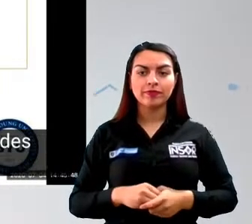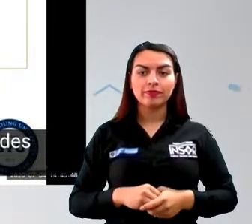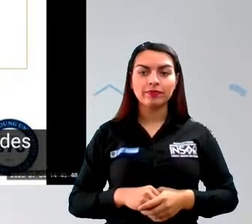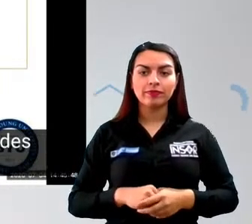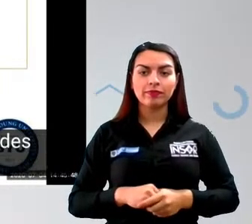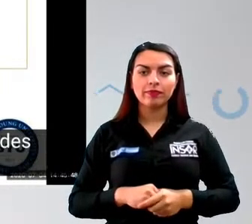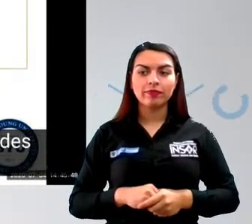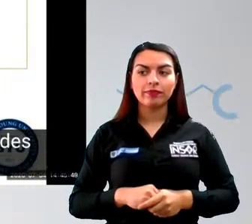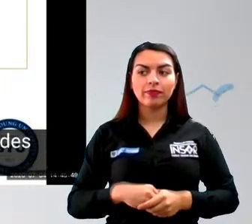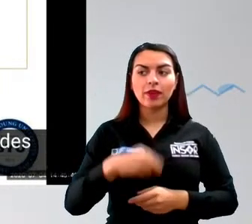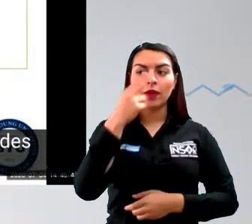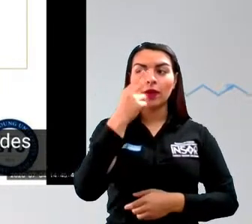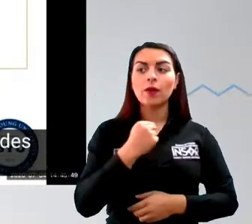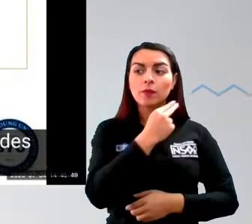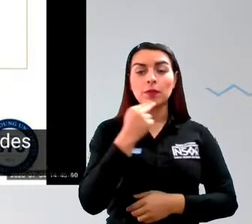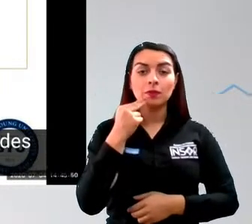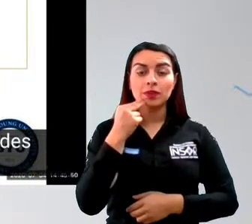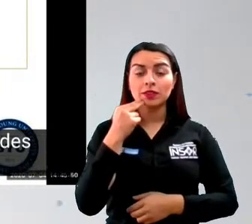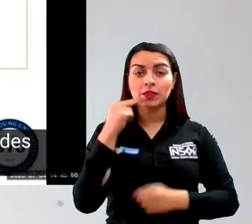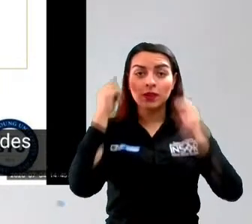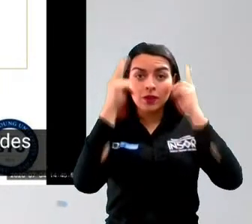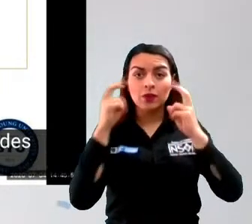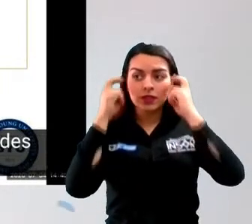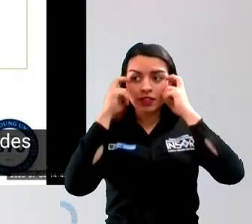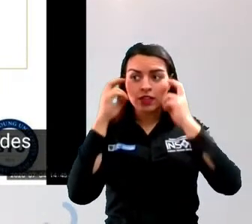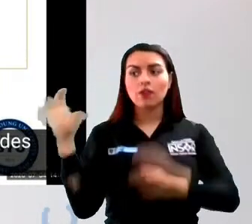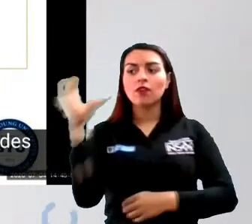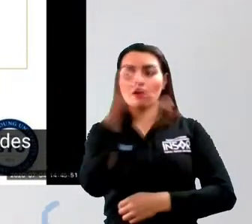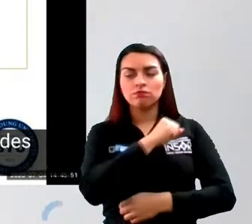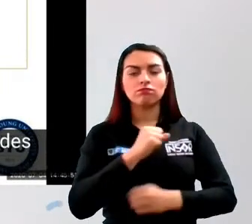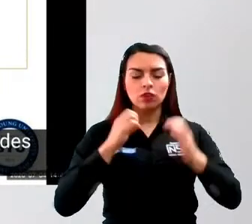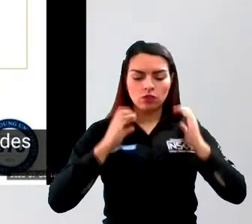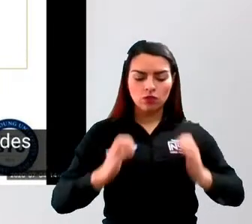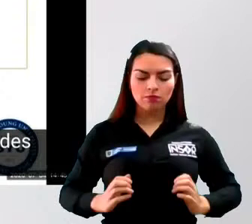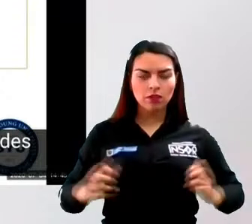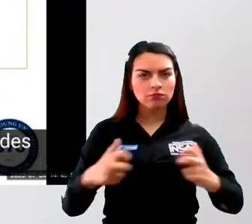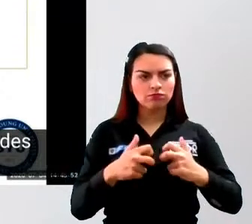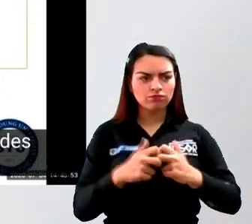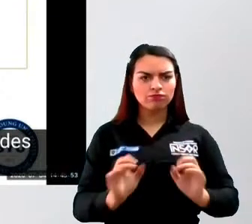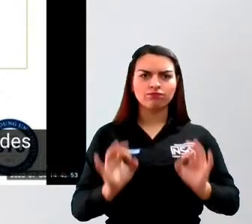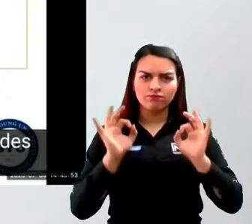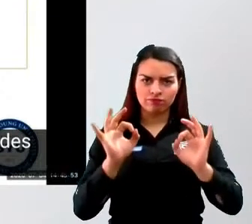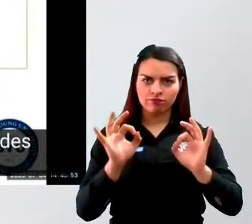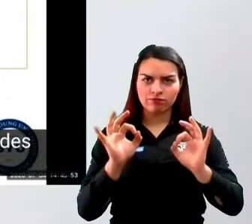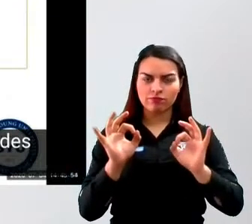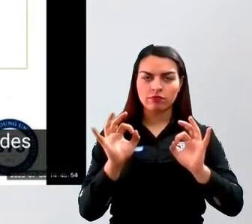El compromiso cognitivo involucra la energía mental dirigida hacia